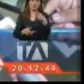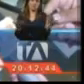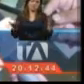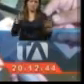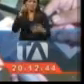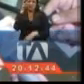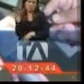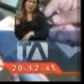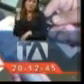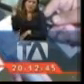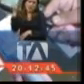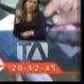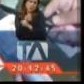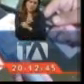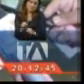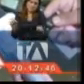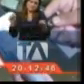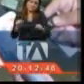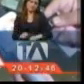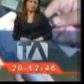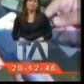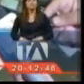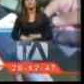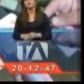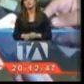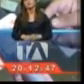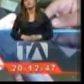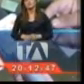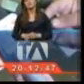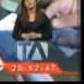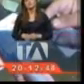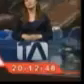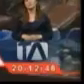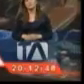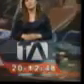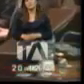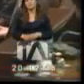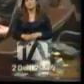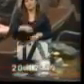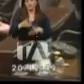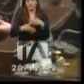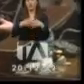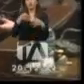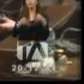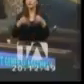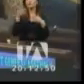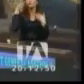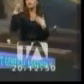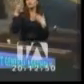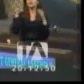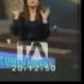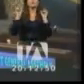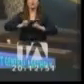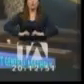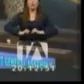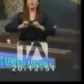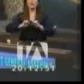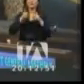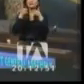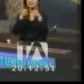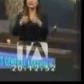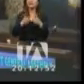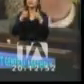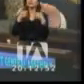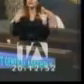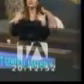siempre tienen los funcionarios el legítimo derecho a defenderse. El proceso de juicio político podría afectar a su